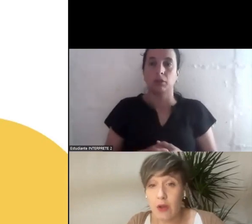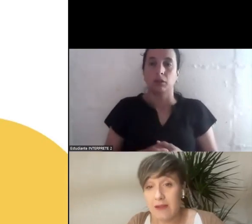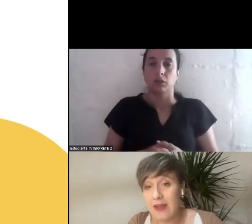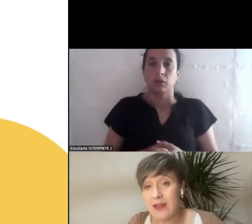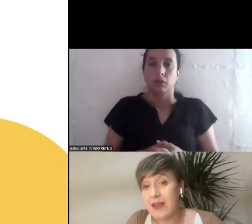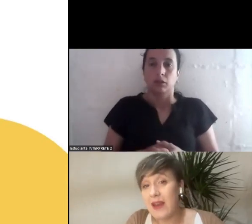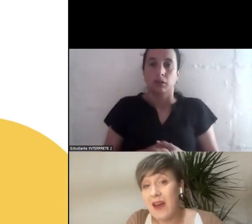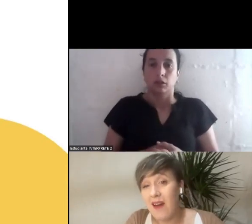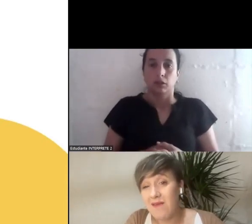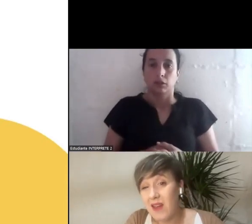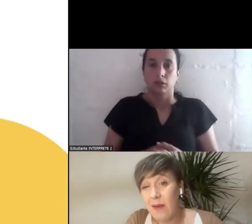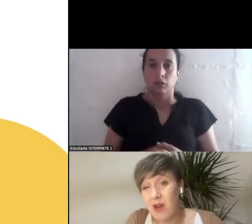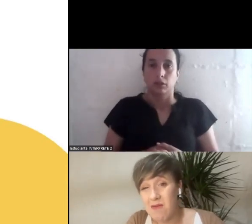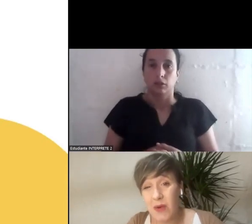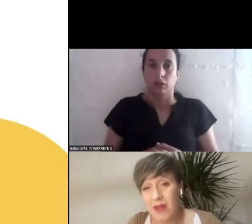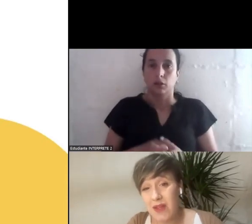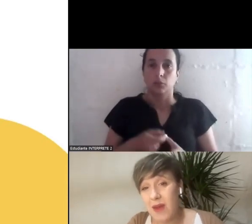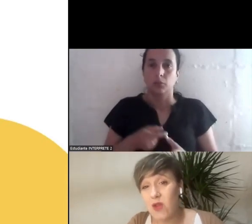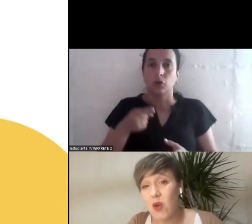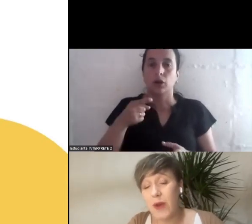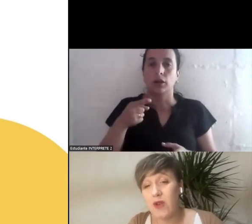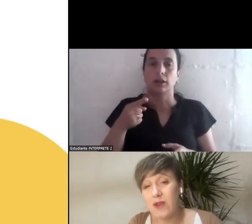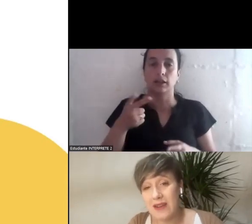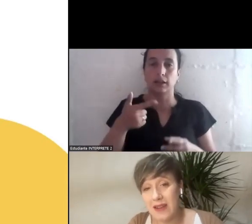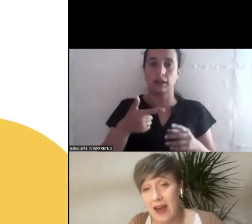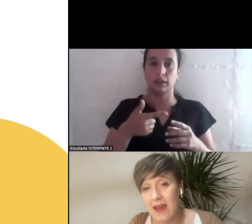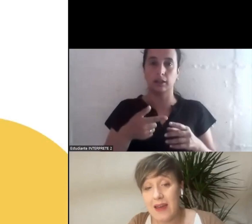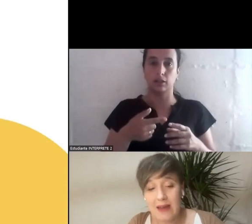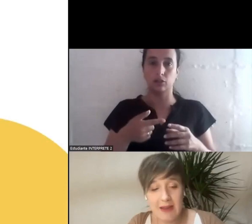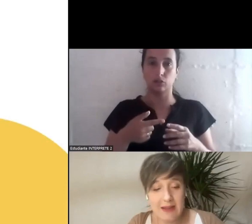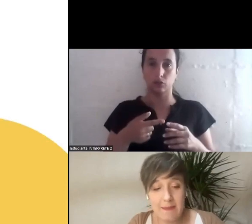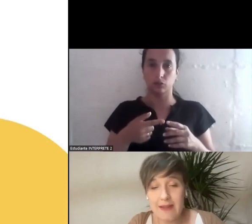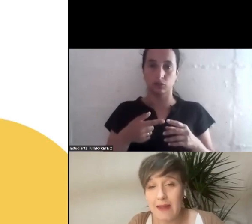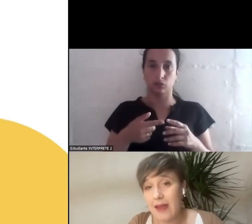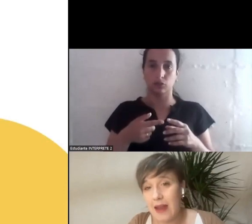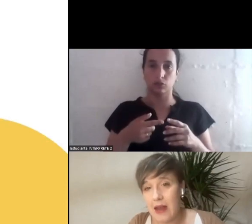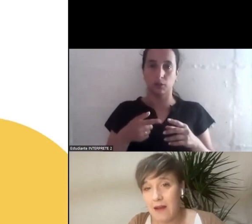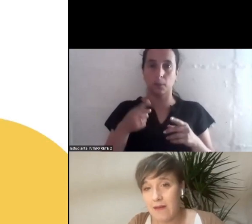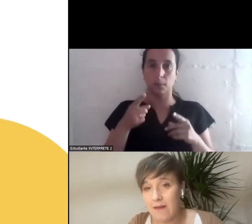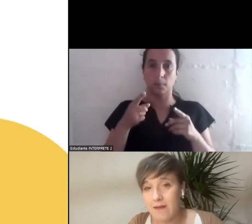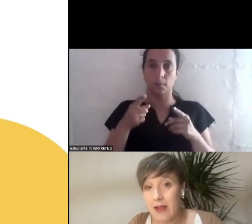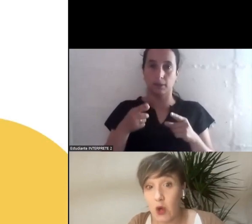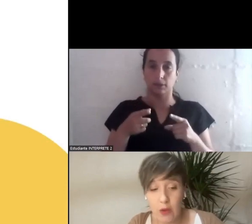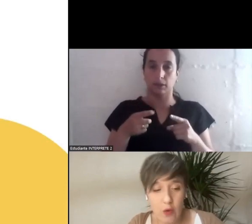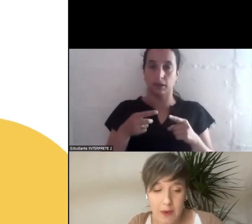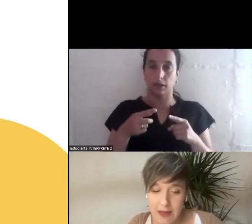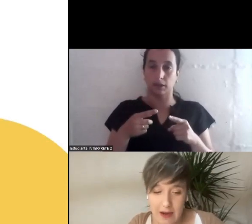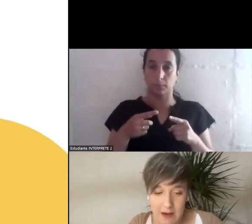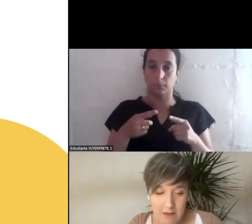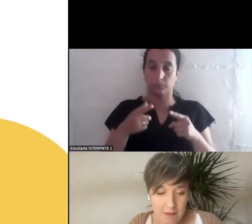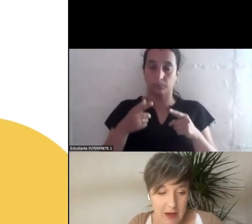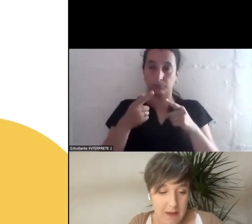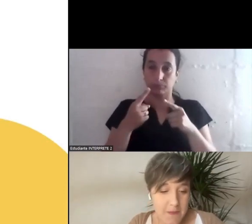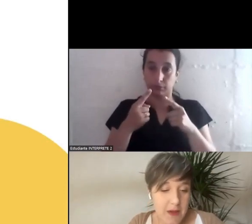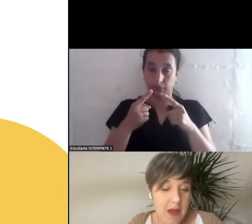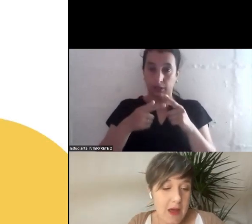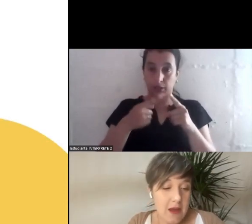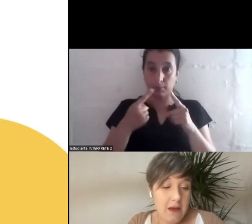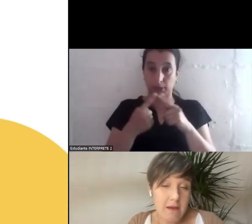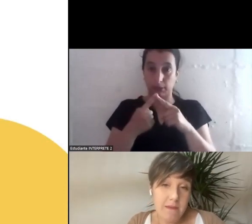La cordocentesis sería, digamos, el mismo procedimiento, pero se extrae directamente del cordón umbilical,